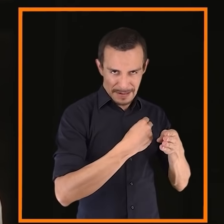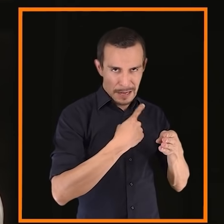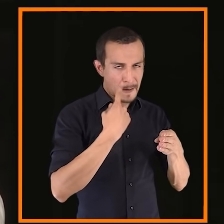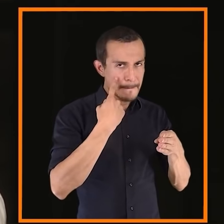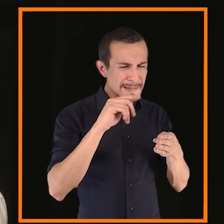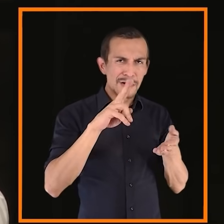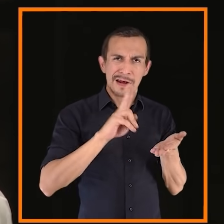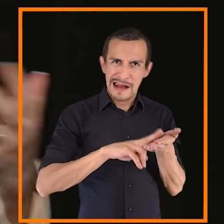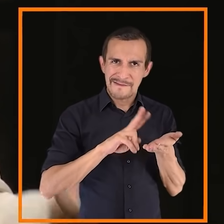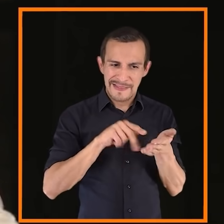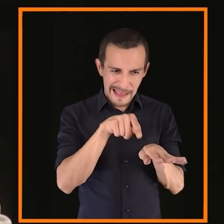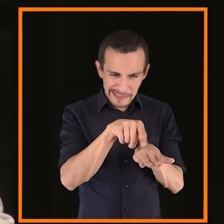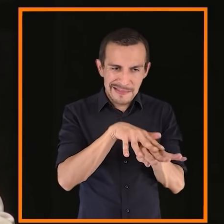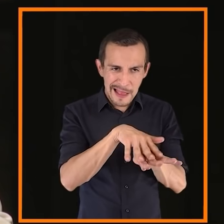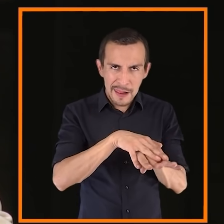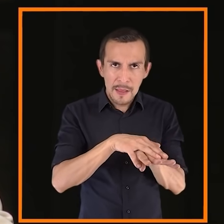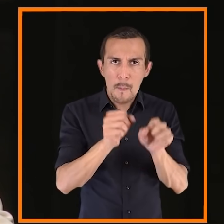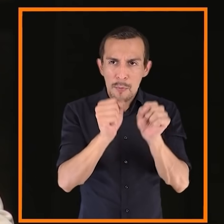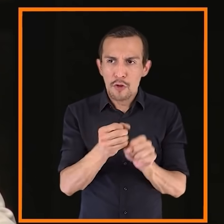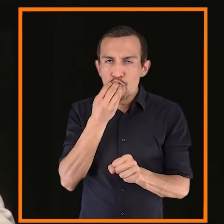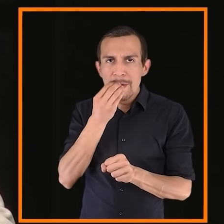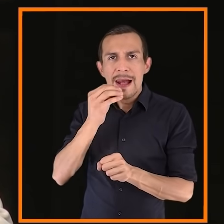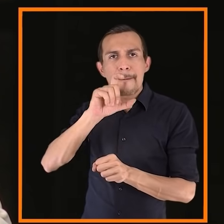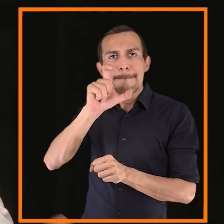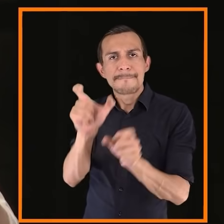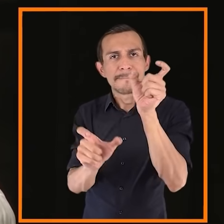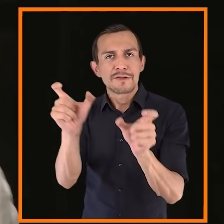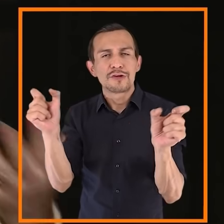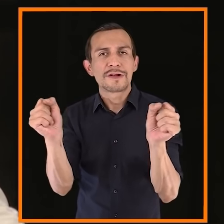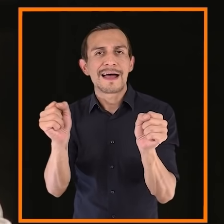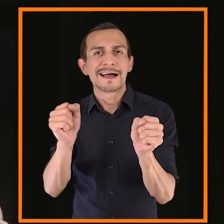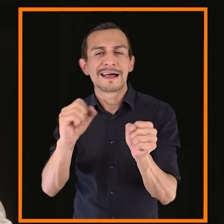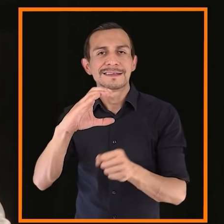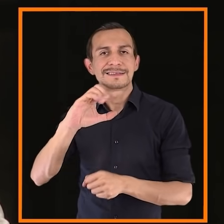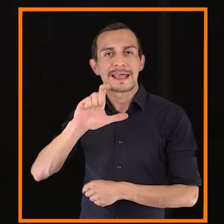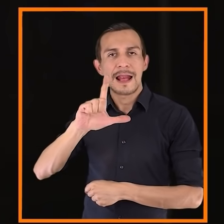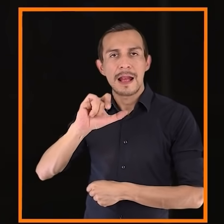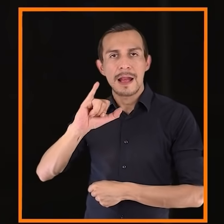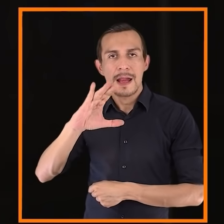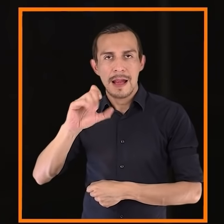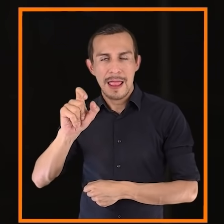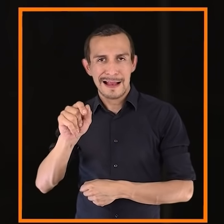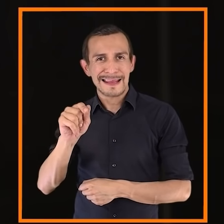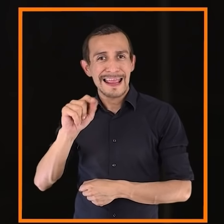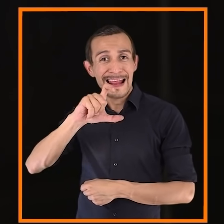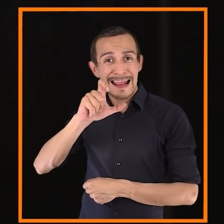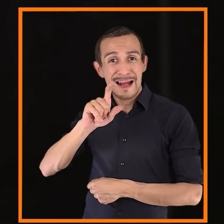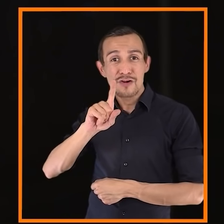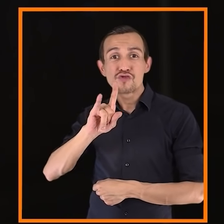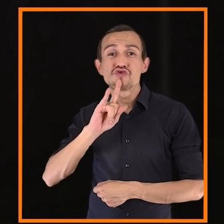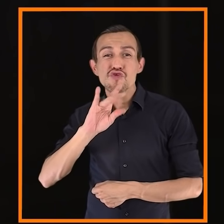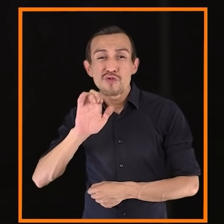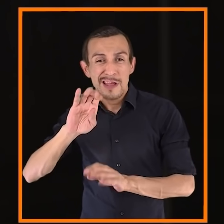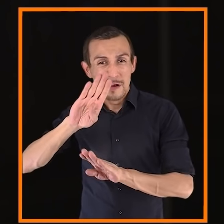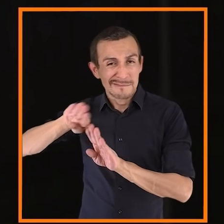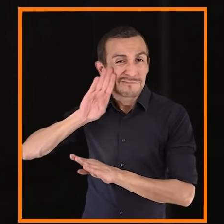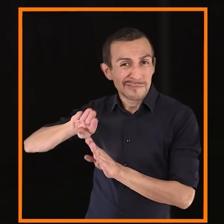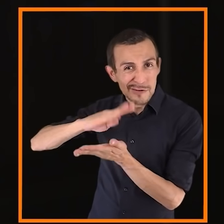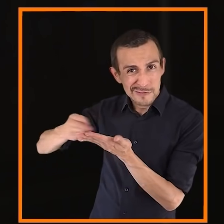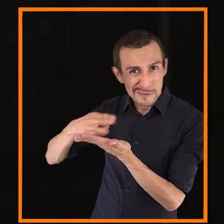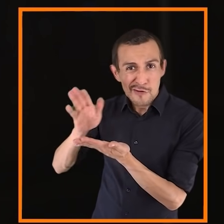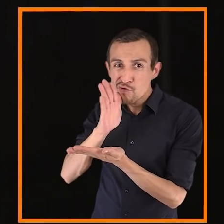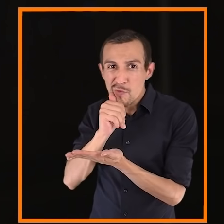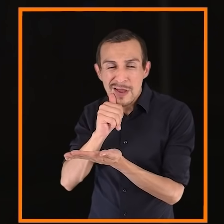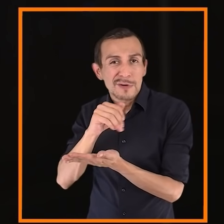pero en realidad también es apta para los celíacos porque está libre de gluten. Ya el gluten igual es una proteína, por lo tanto mi harina